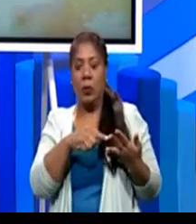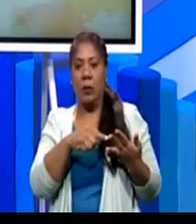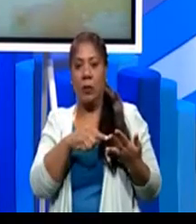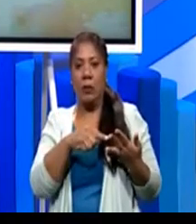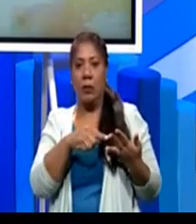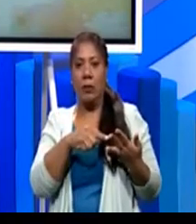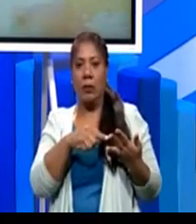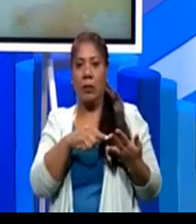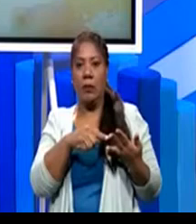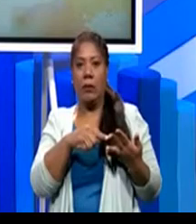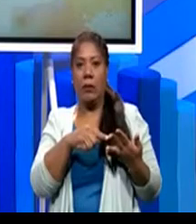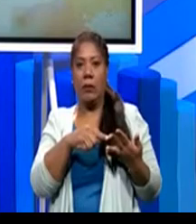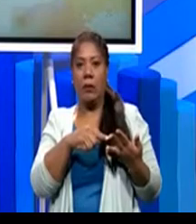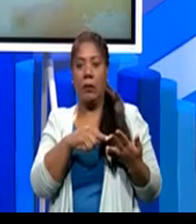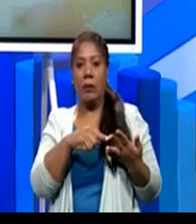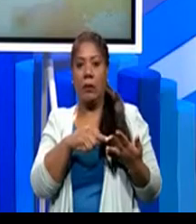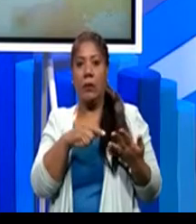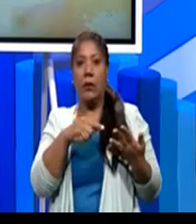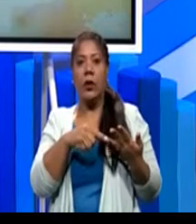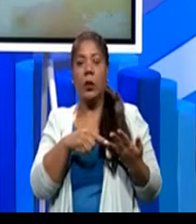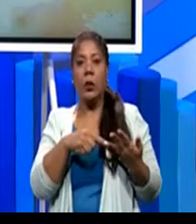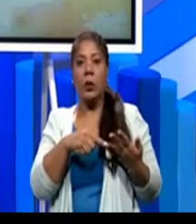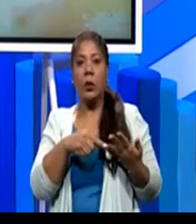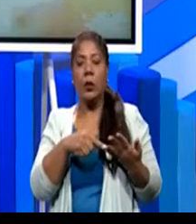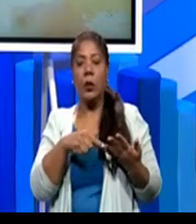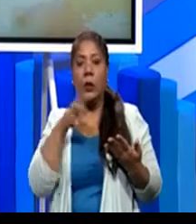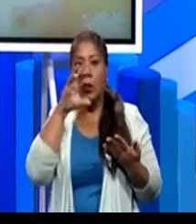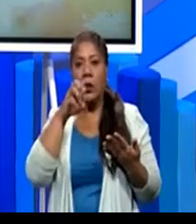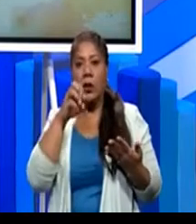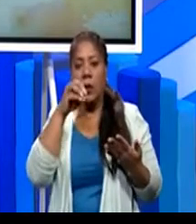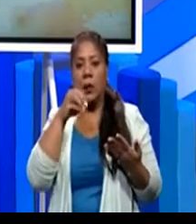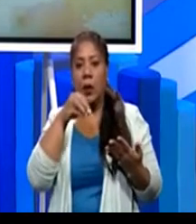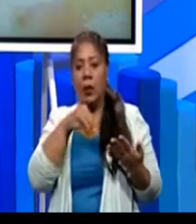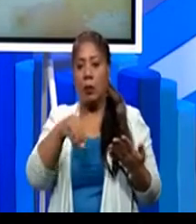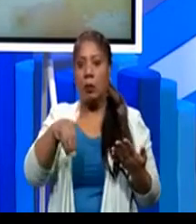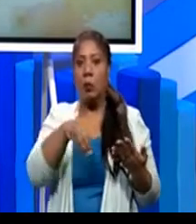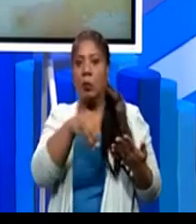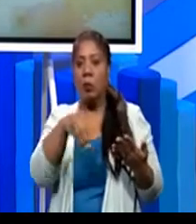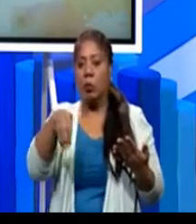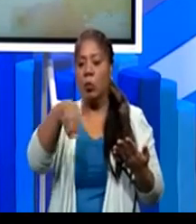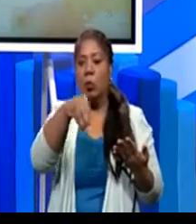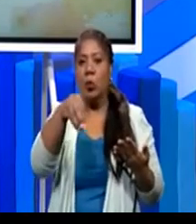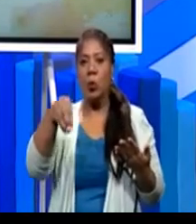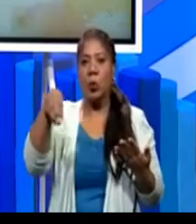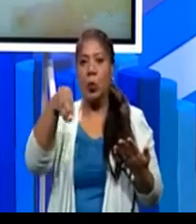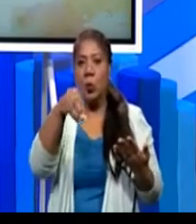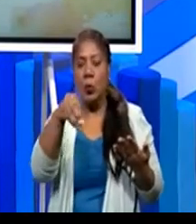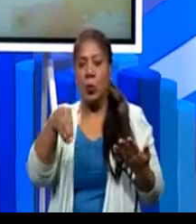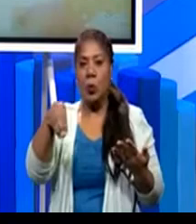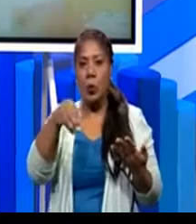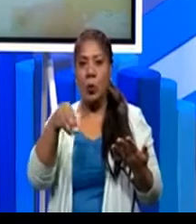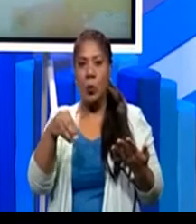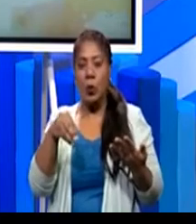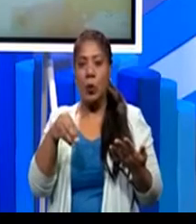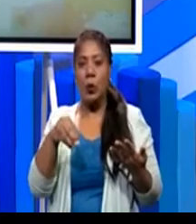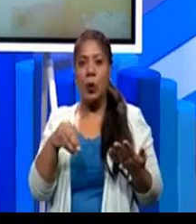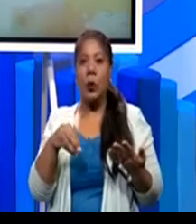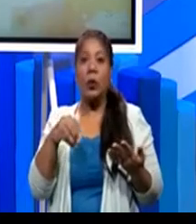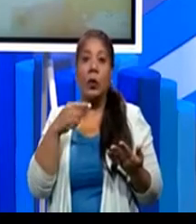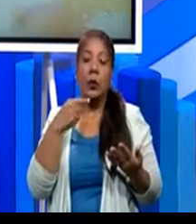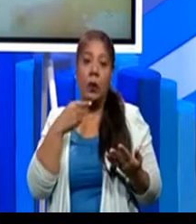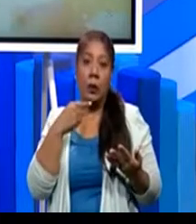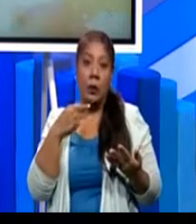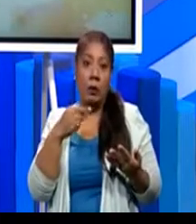medio de movilidad, cómo él se traslada de un lugar a otro, porque hay animales que